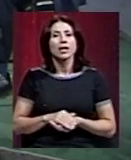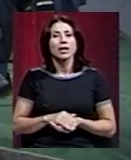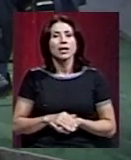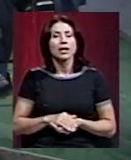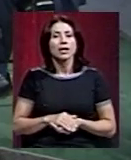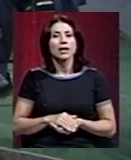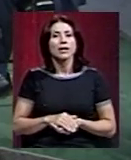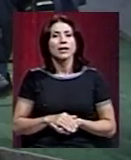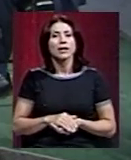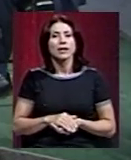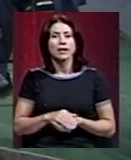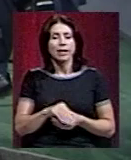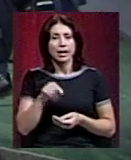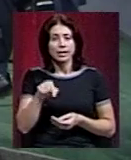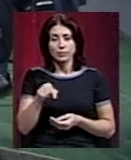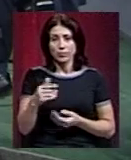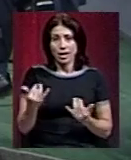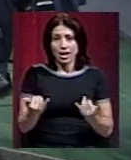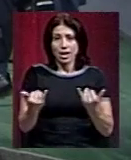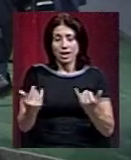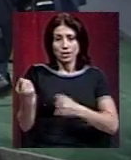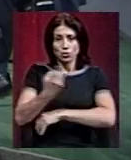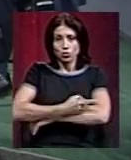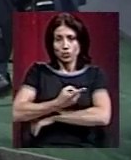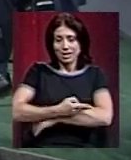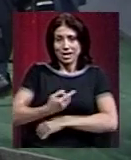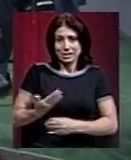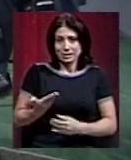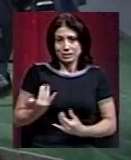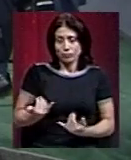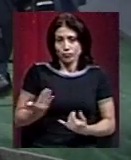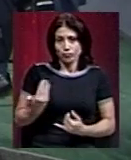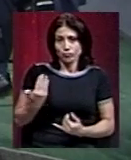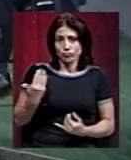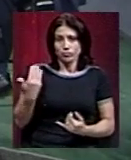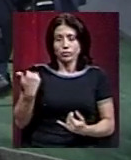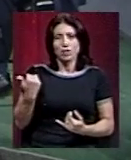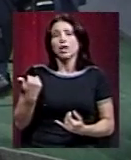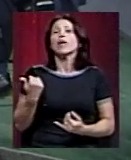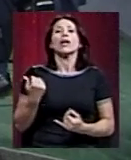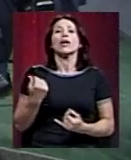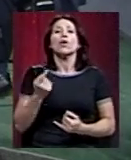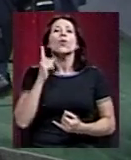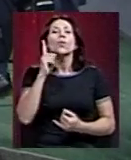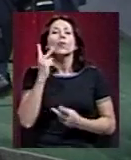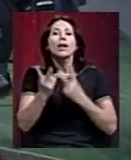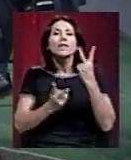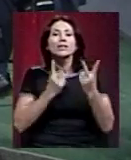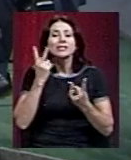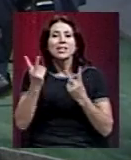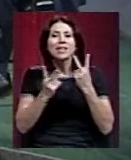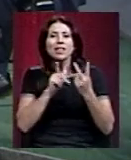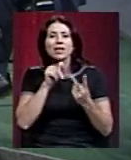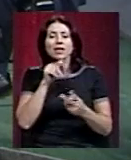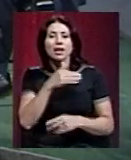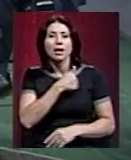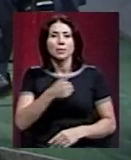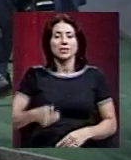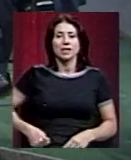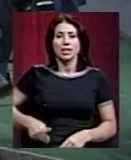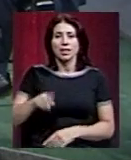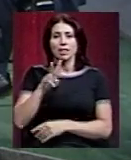es en estos días recientes se dio una visita del presidente de